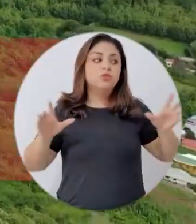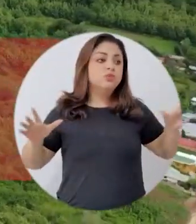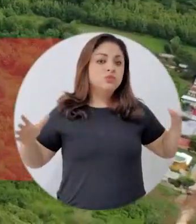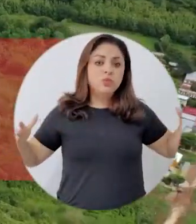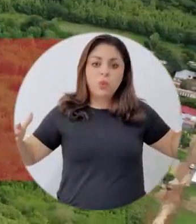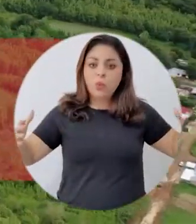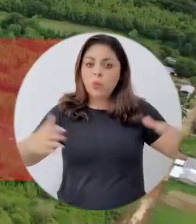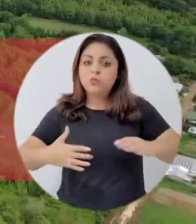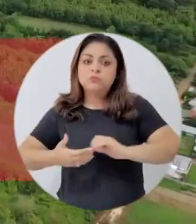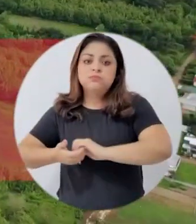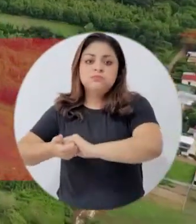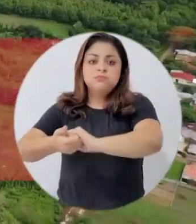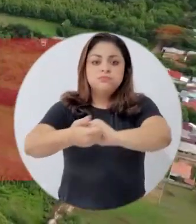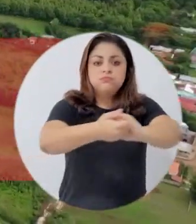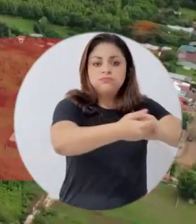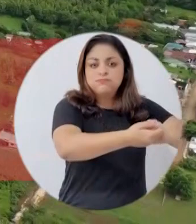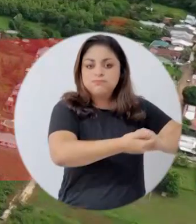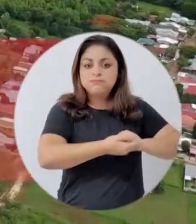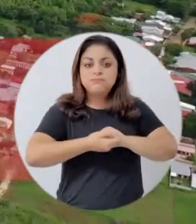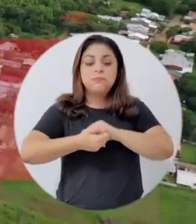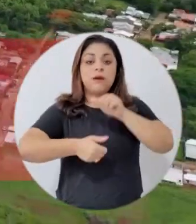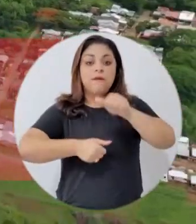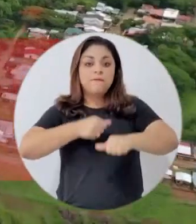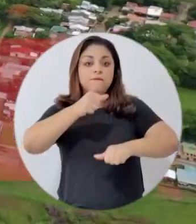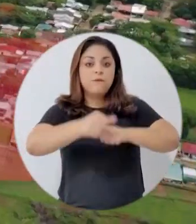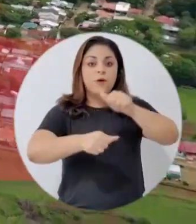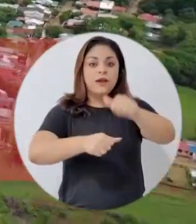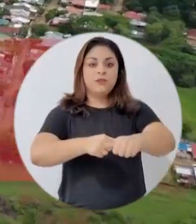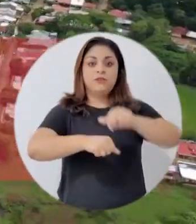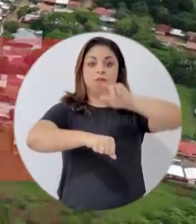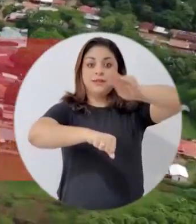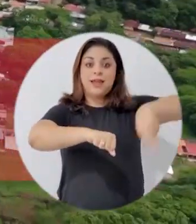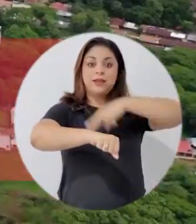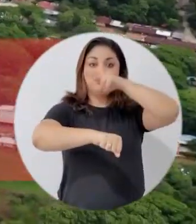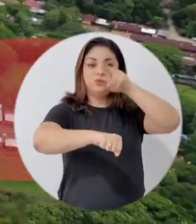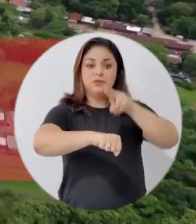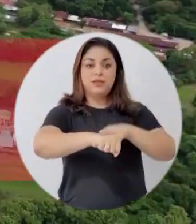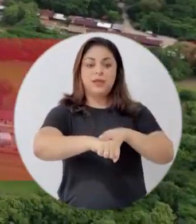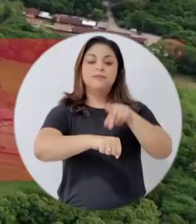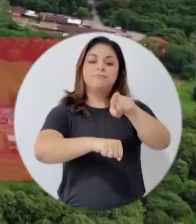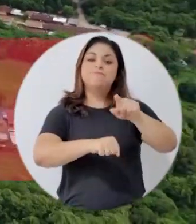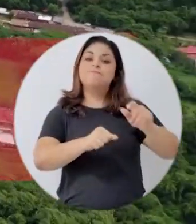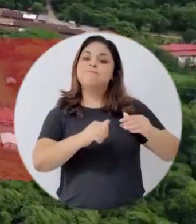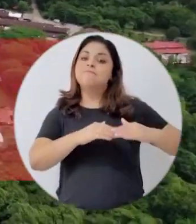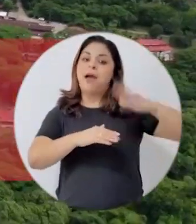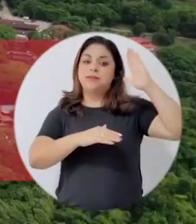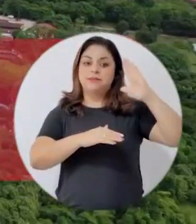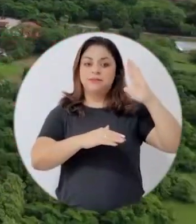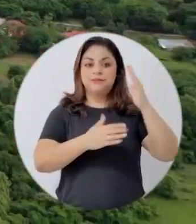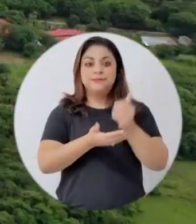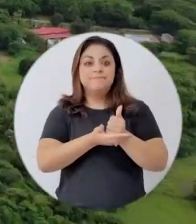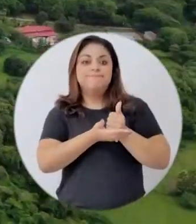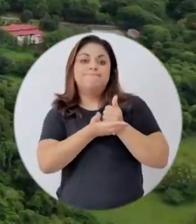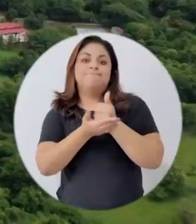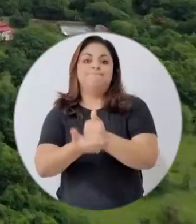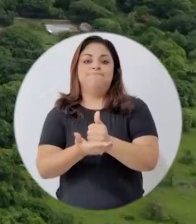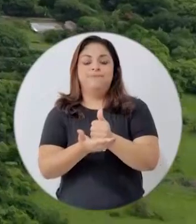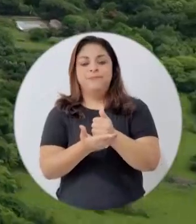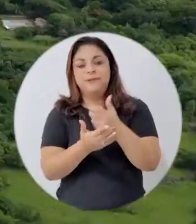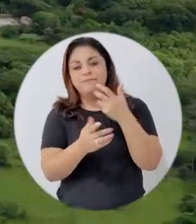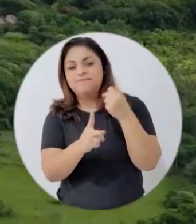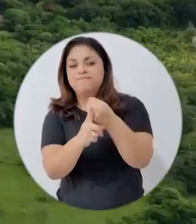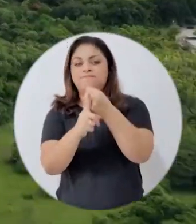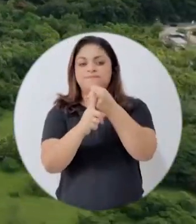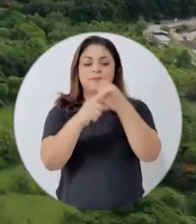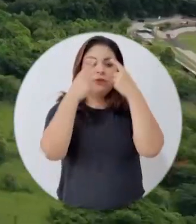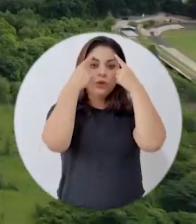a estos esfuerzos nacionales, uno con uno, hacemos mayor el impacto, ¿verdad? Entonces ahorita